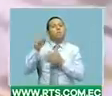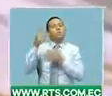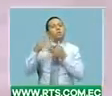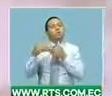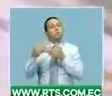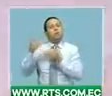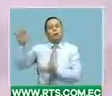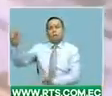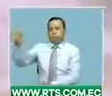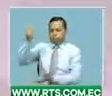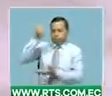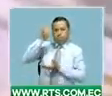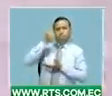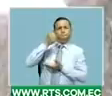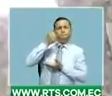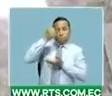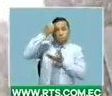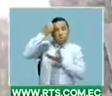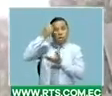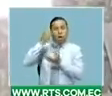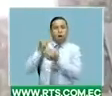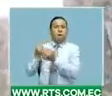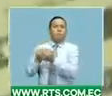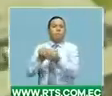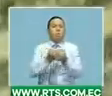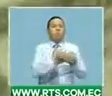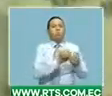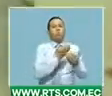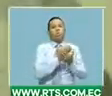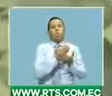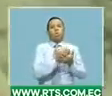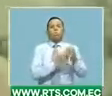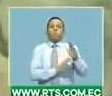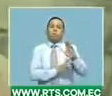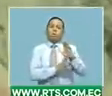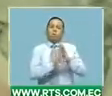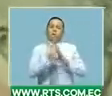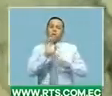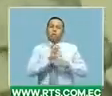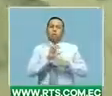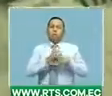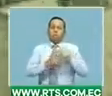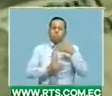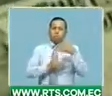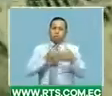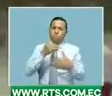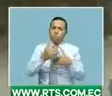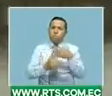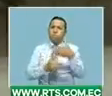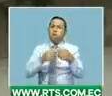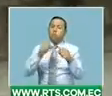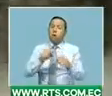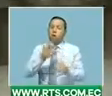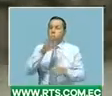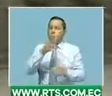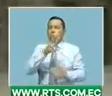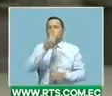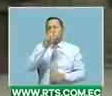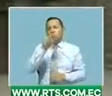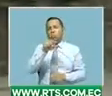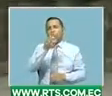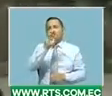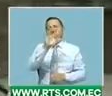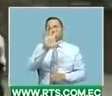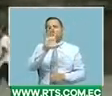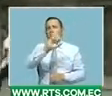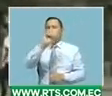sería de gran utilidad para estabilizar la economía del país y obtener un crecimiento gradual estimado del 2.5% a